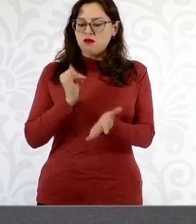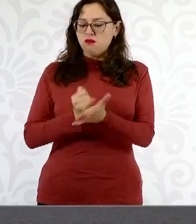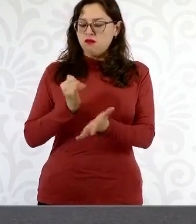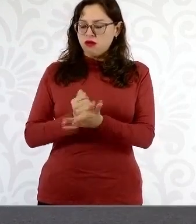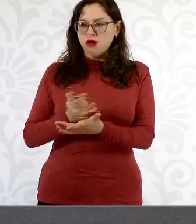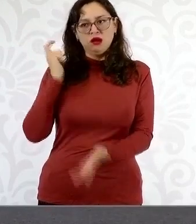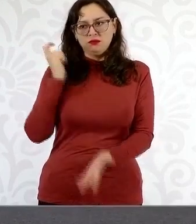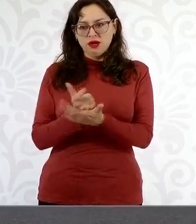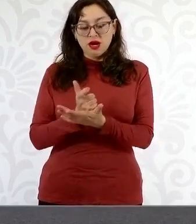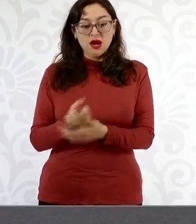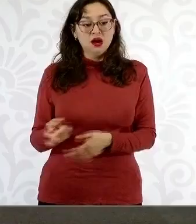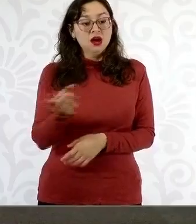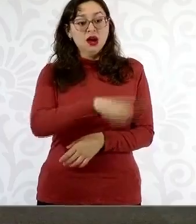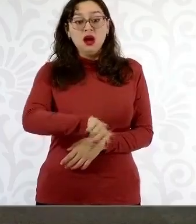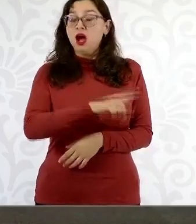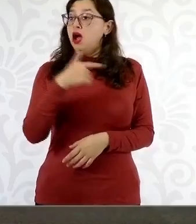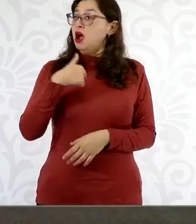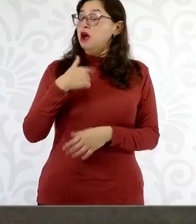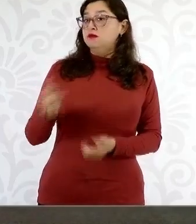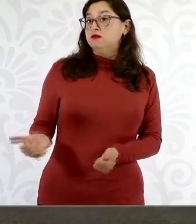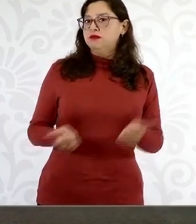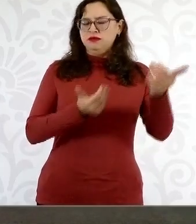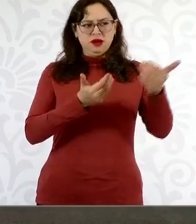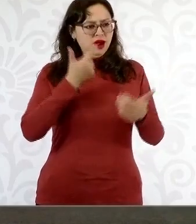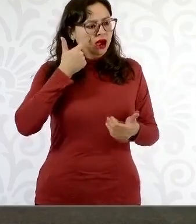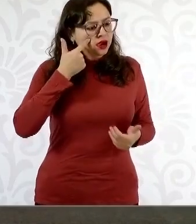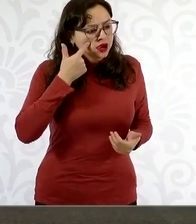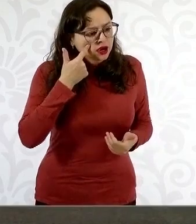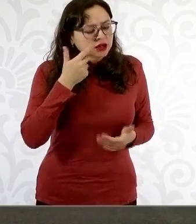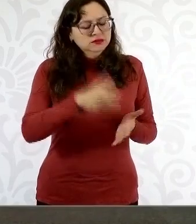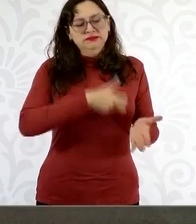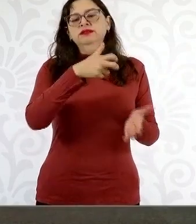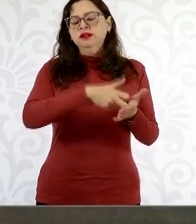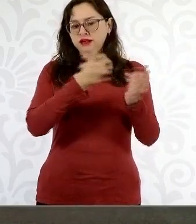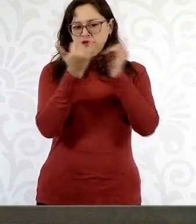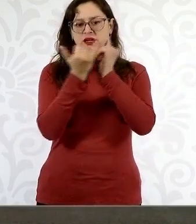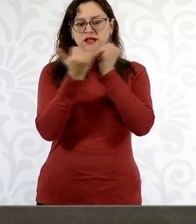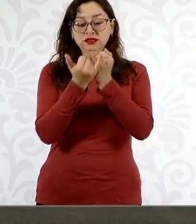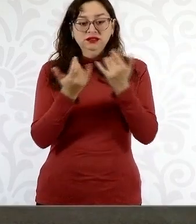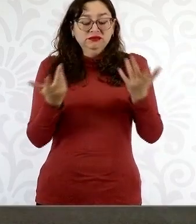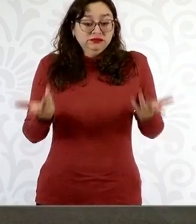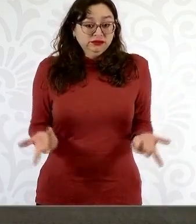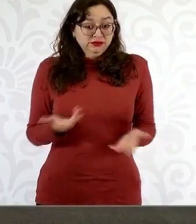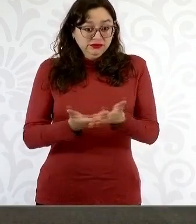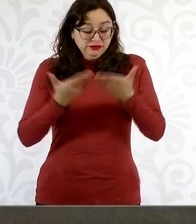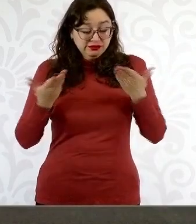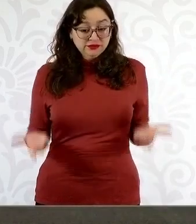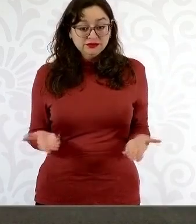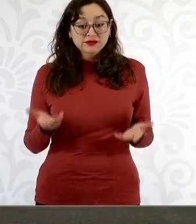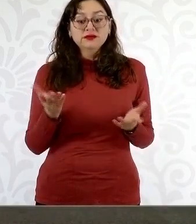abusando. La siguiente, por favor. Bueno, ahora, ¿Cuáles son los motivos que ya dije un